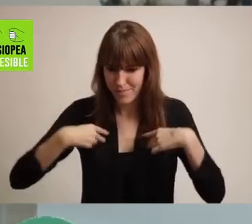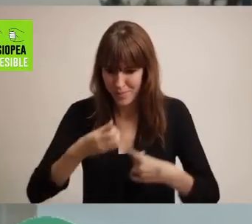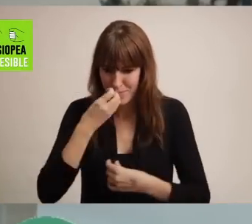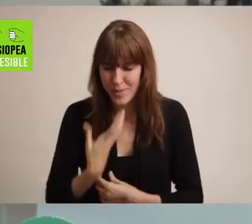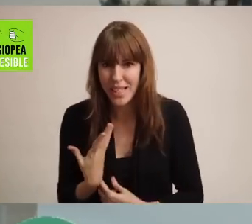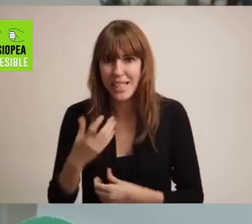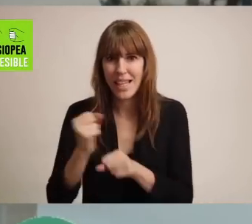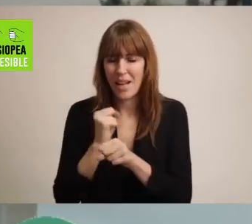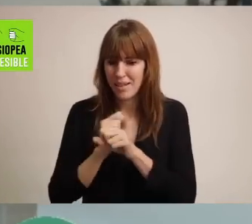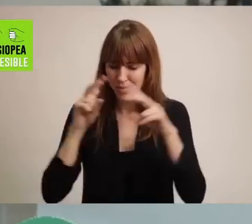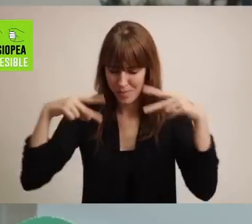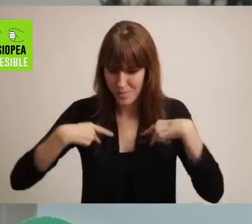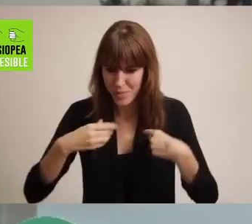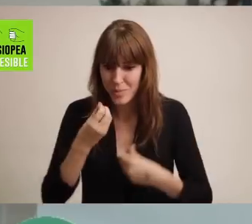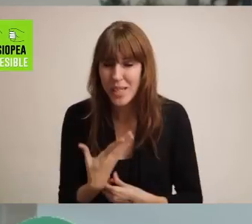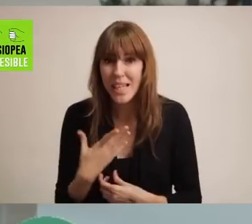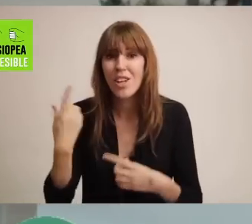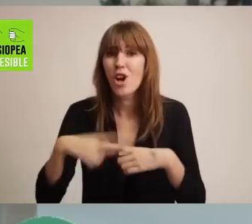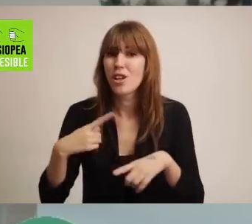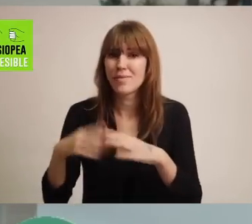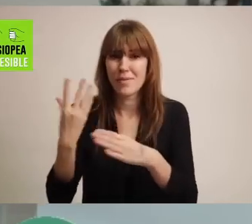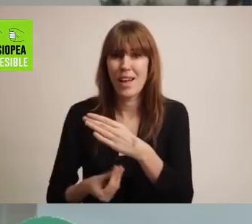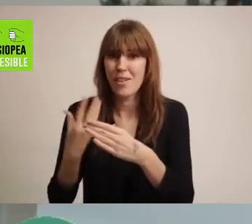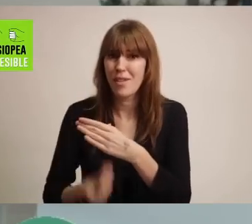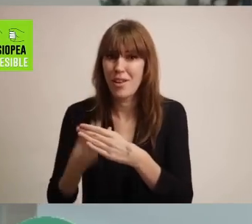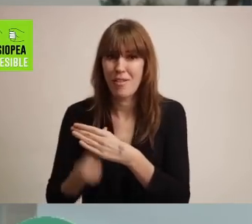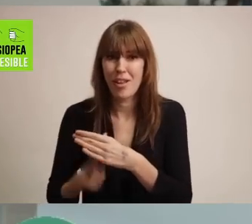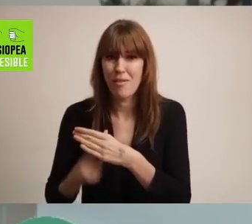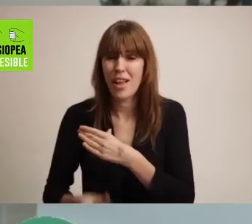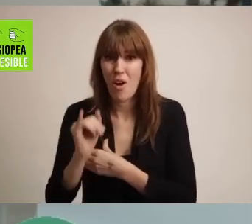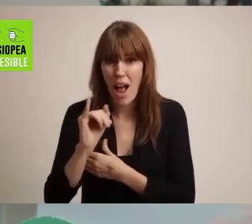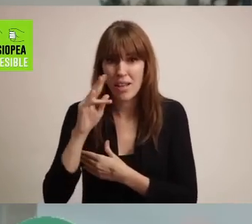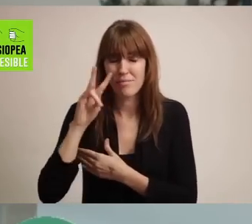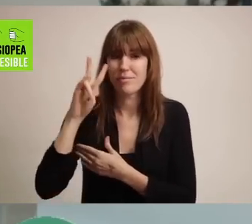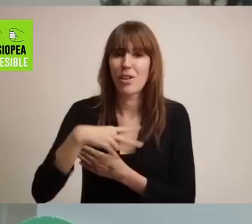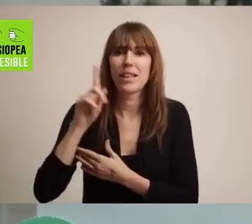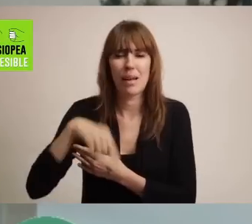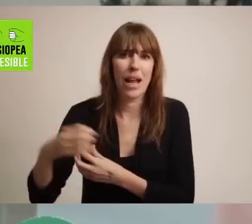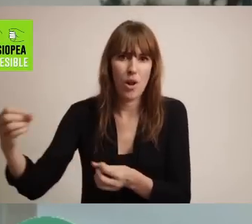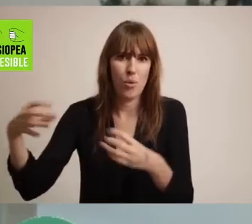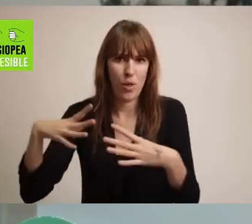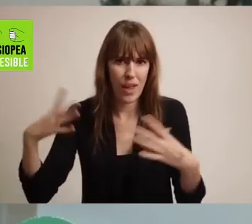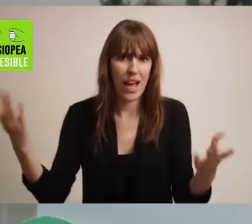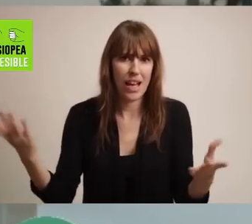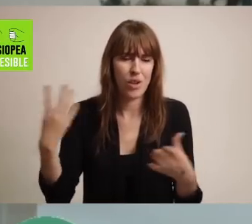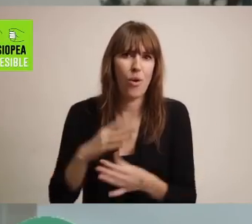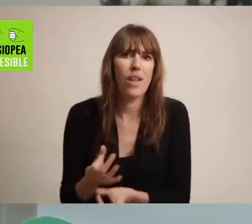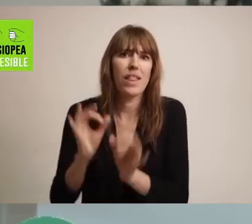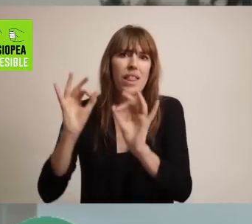reconocer nuestras sombras, que todos las tenemos, absolutamente todos, y nuestras luces también todos las